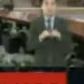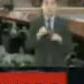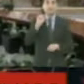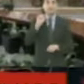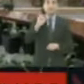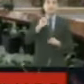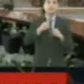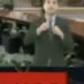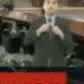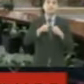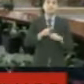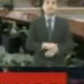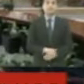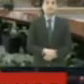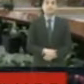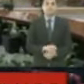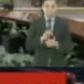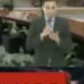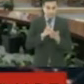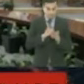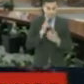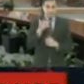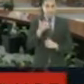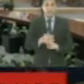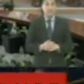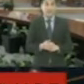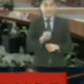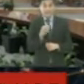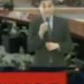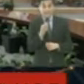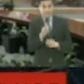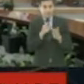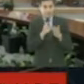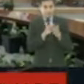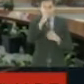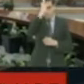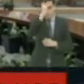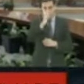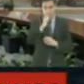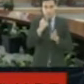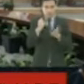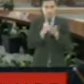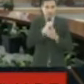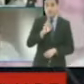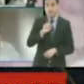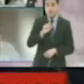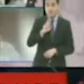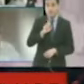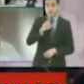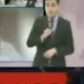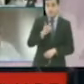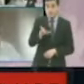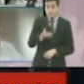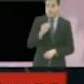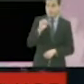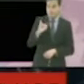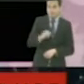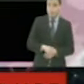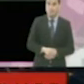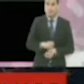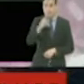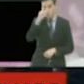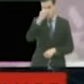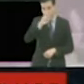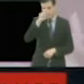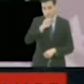pasa por el Congreso y el gobierno no tiene los votos para lograrlo. Entonces, salvo que alguno de ellos renunciara como símbolo